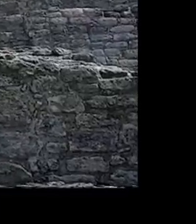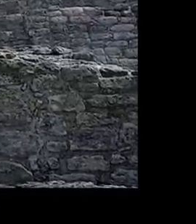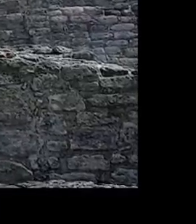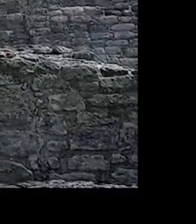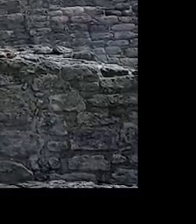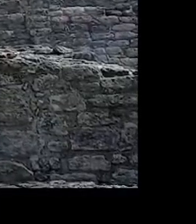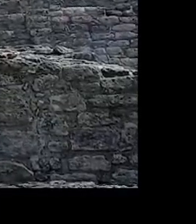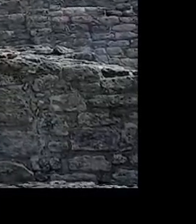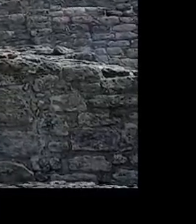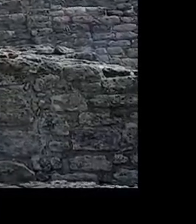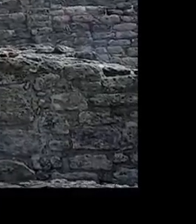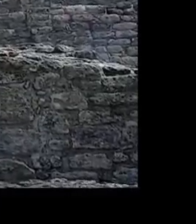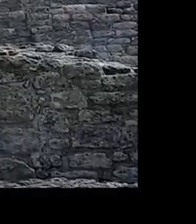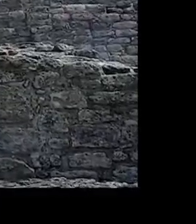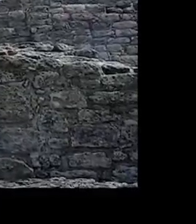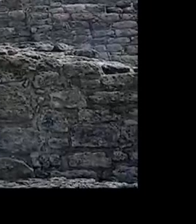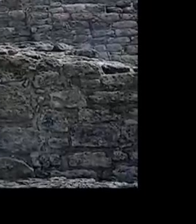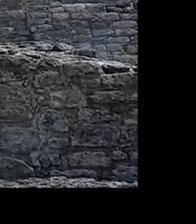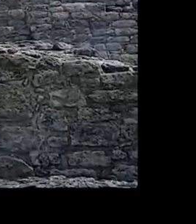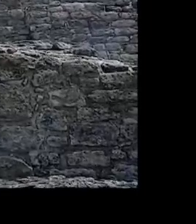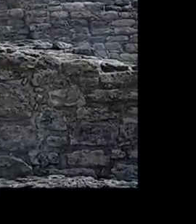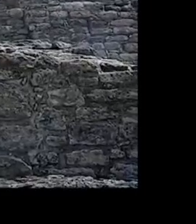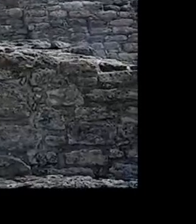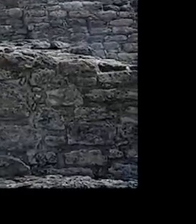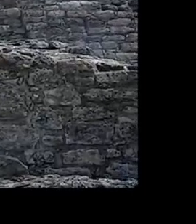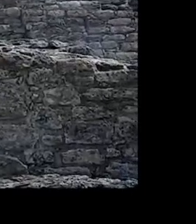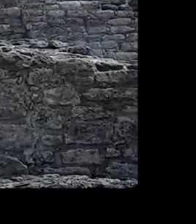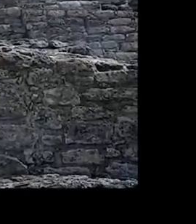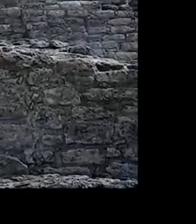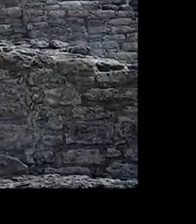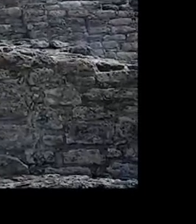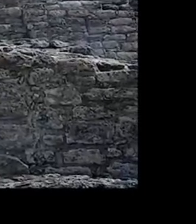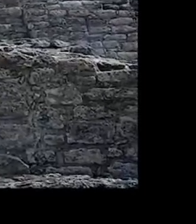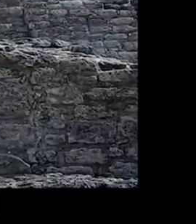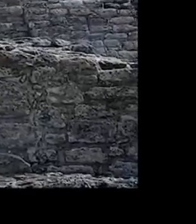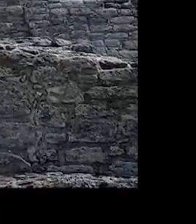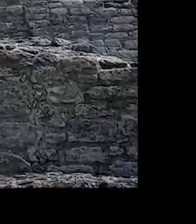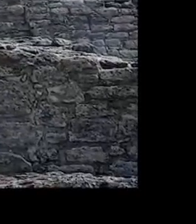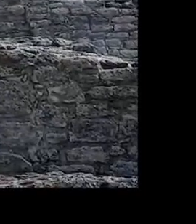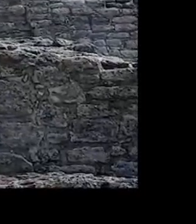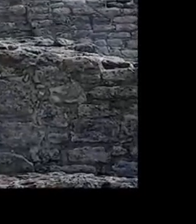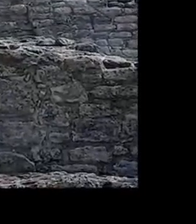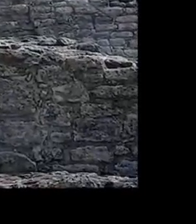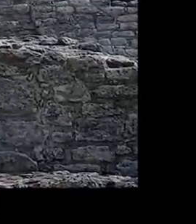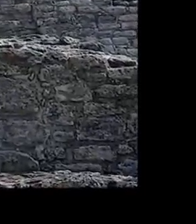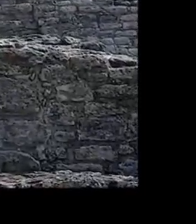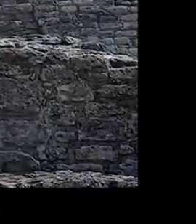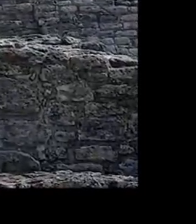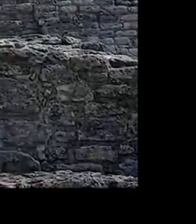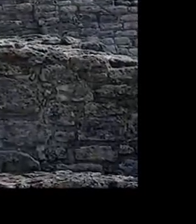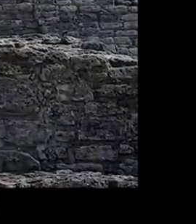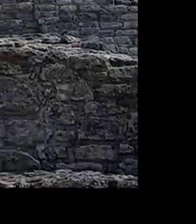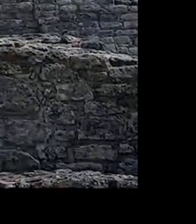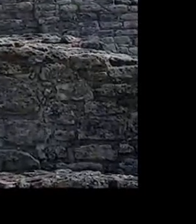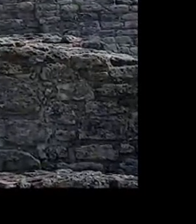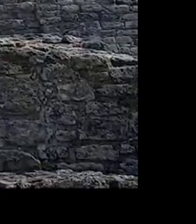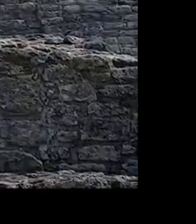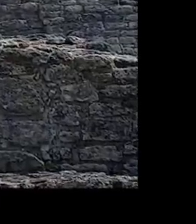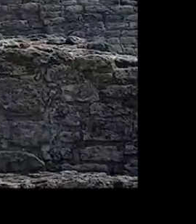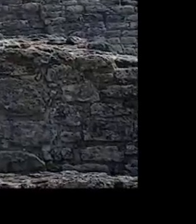Chakchoven kukaput sigil yetel nohochokba yaluyesi kitulakal ula kabile